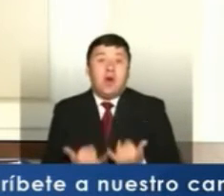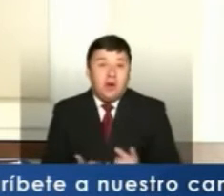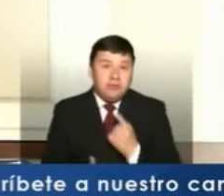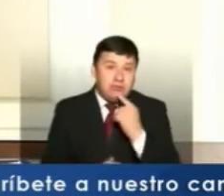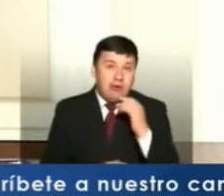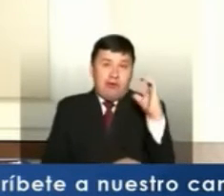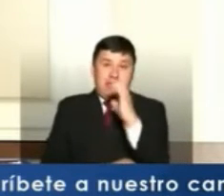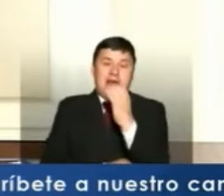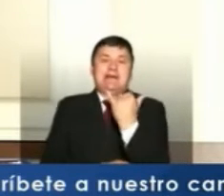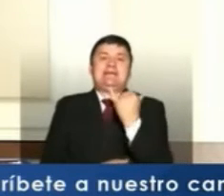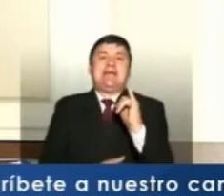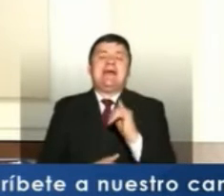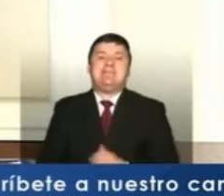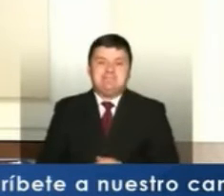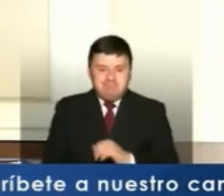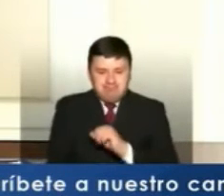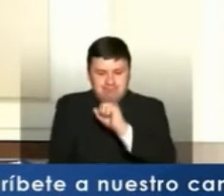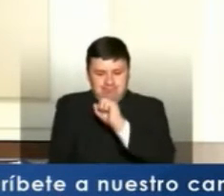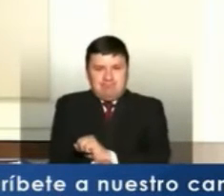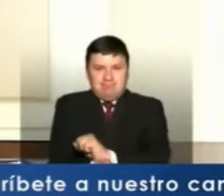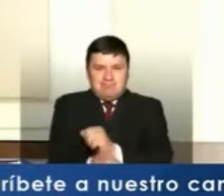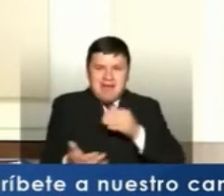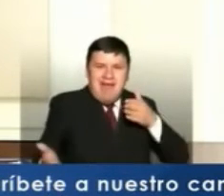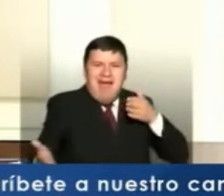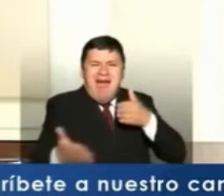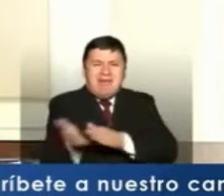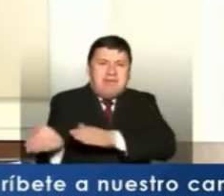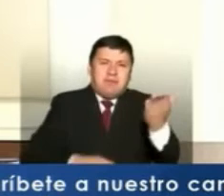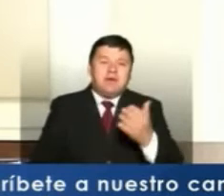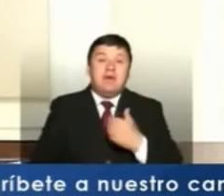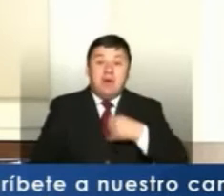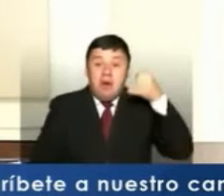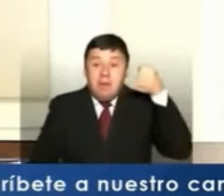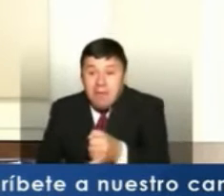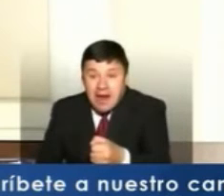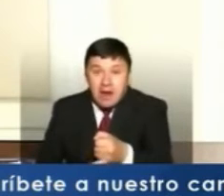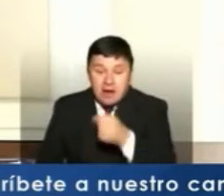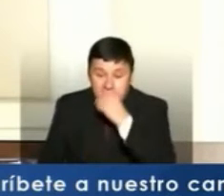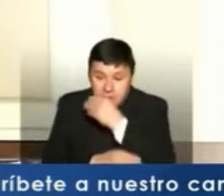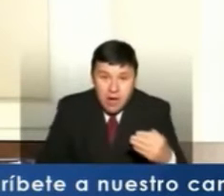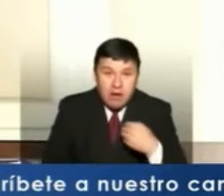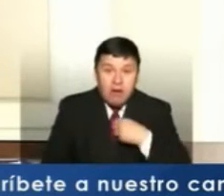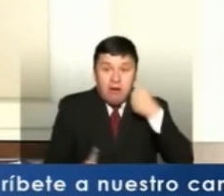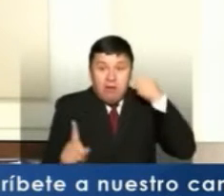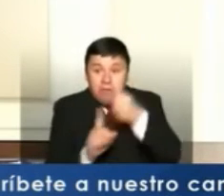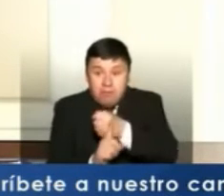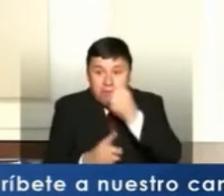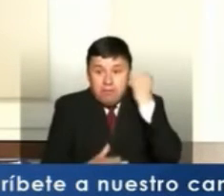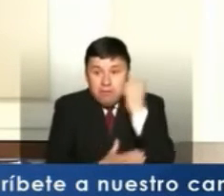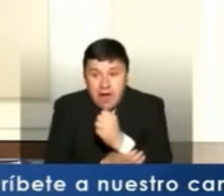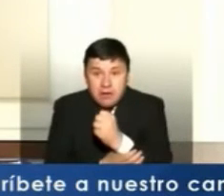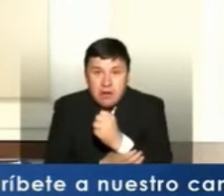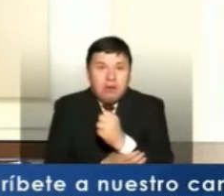Colombia va a tener cadena perpetua para violadores y asesinos de menores de edad.